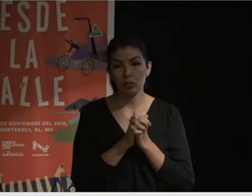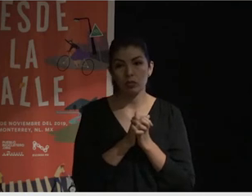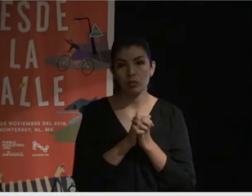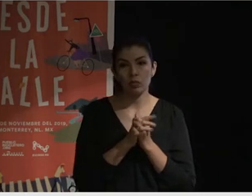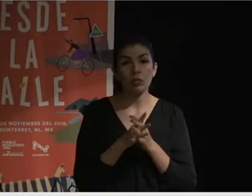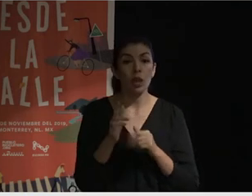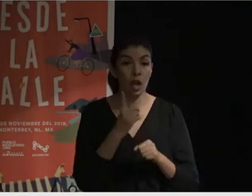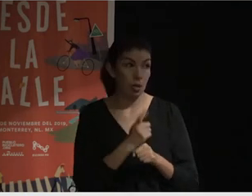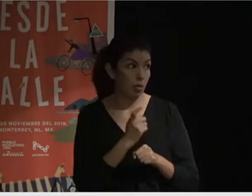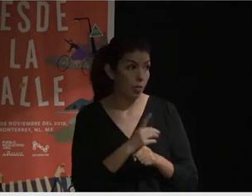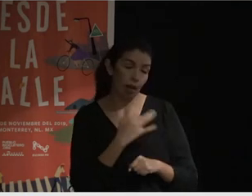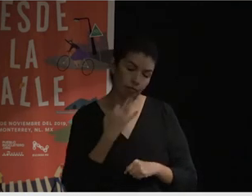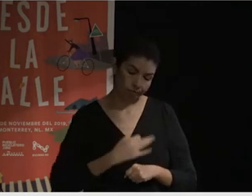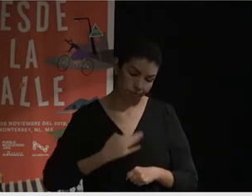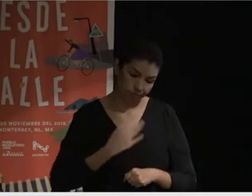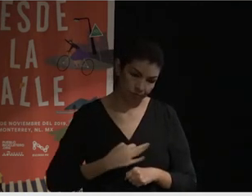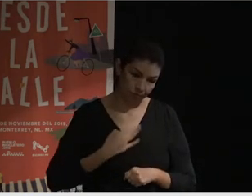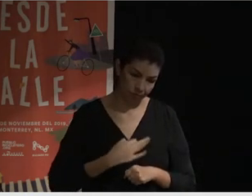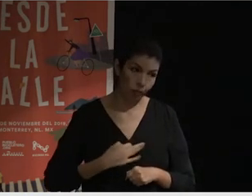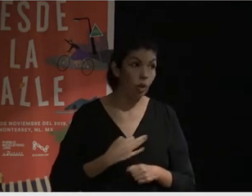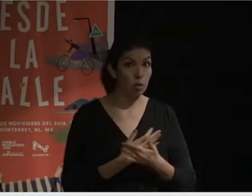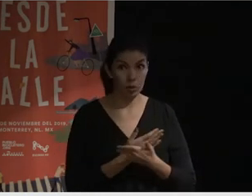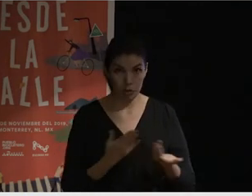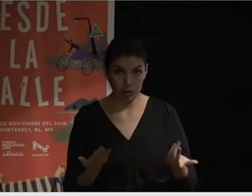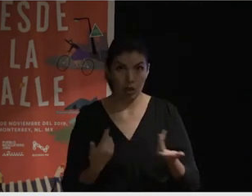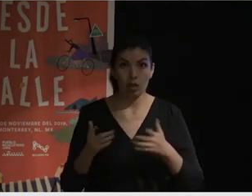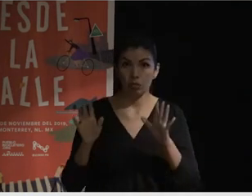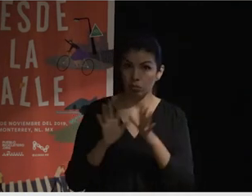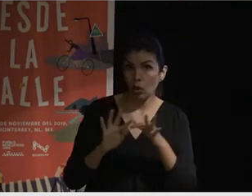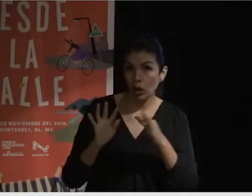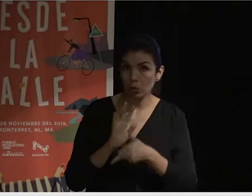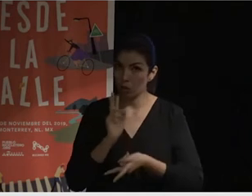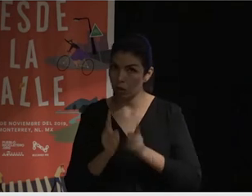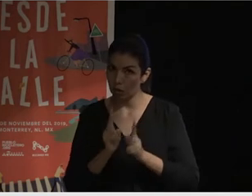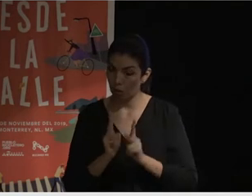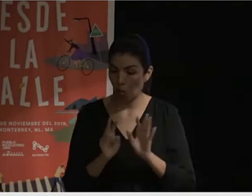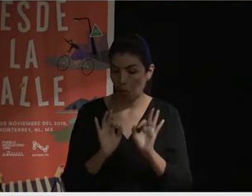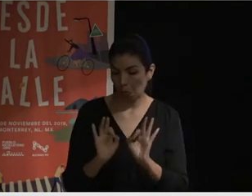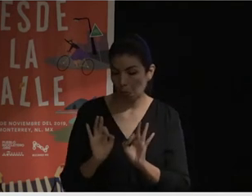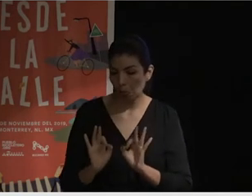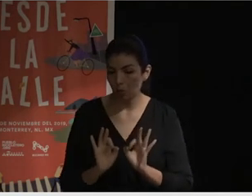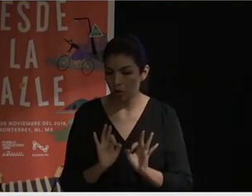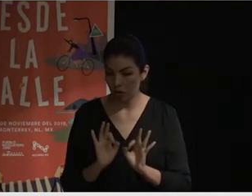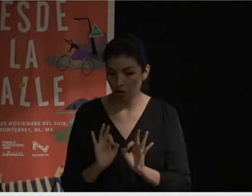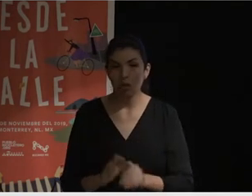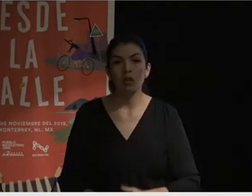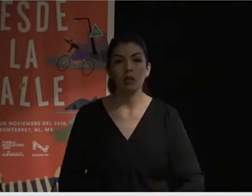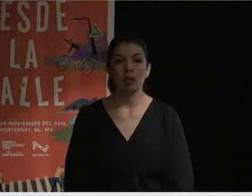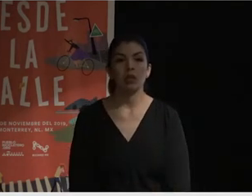Primero, felicitarles por el excelente diagnóstico que nos comparten, hablando de diagnósticos,